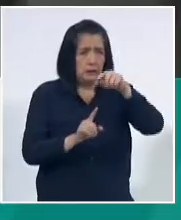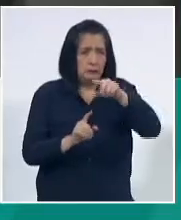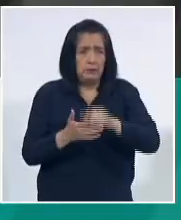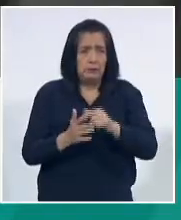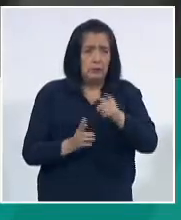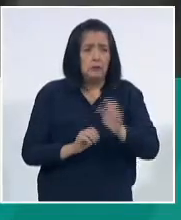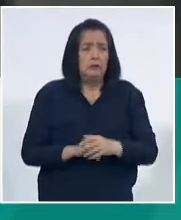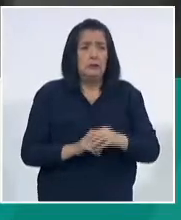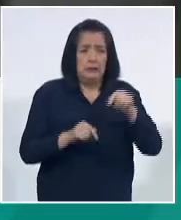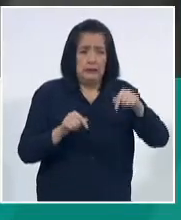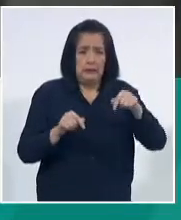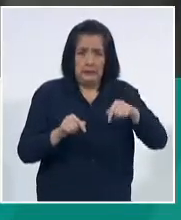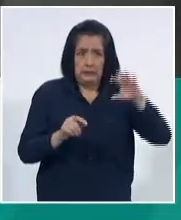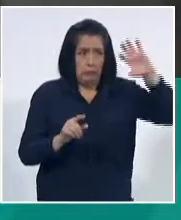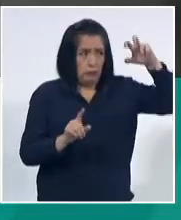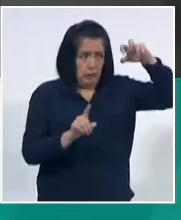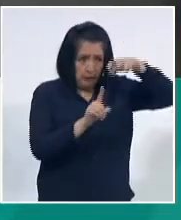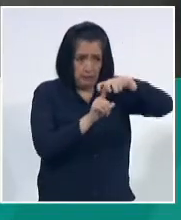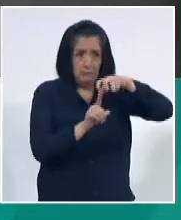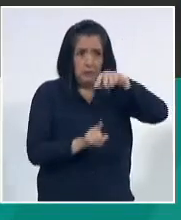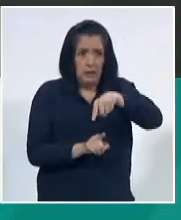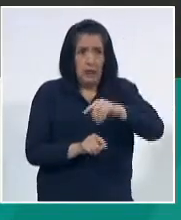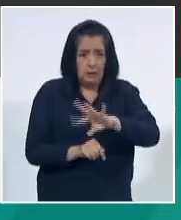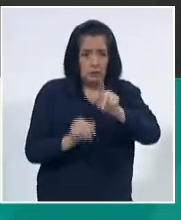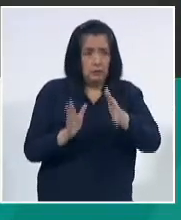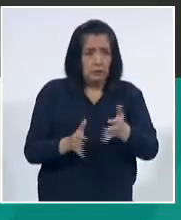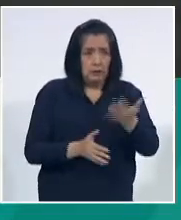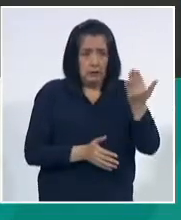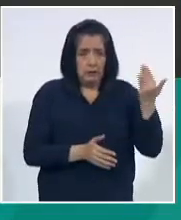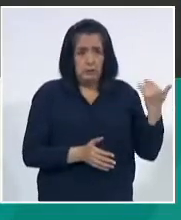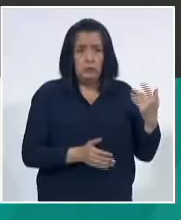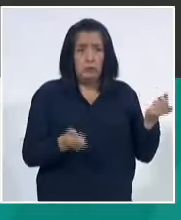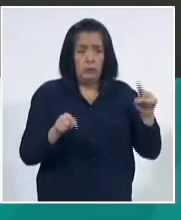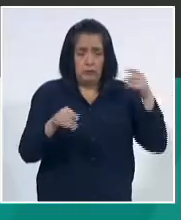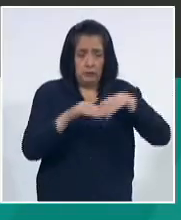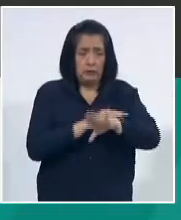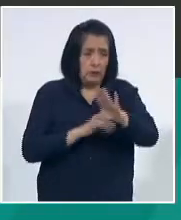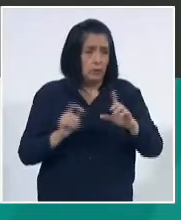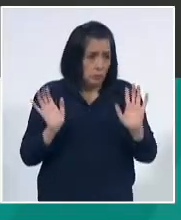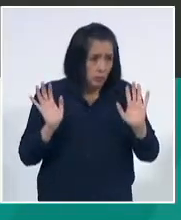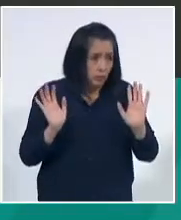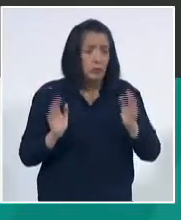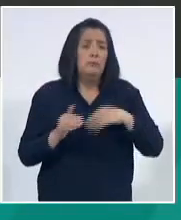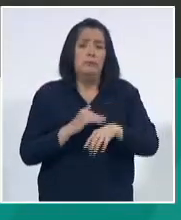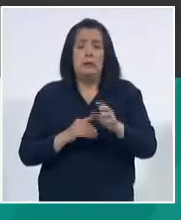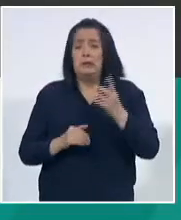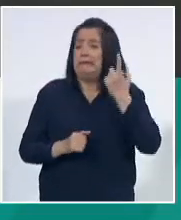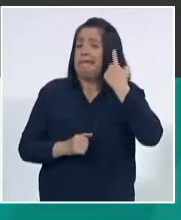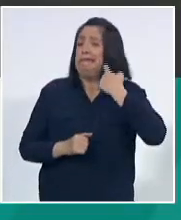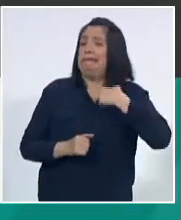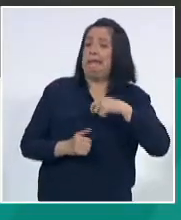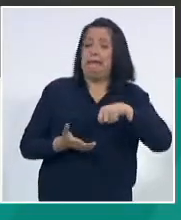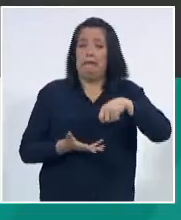señalando. Estas han registrado entonces también a estos delincuentes días antes, cuando ingresaron al local, haciéndose pasar por comensales,